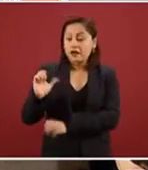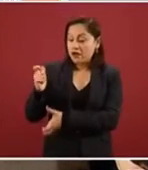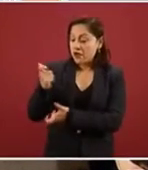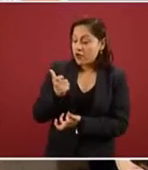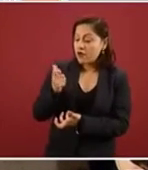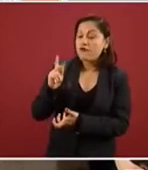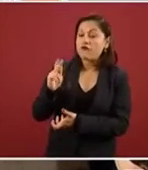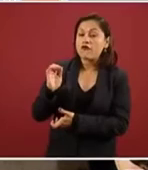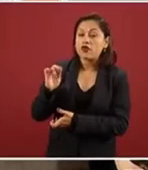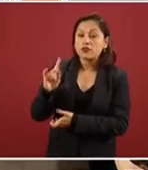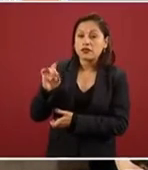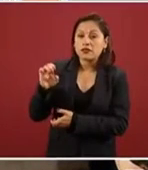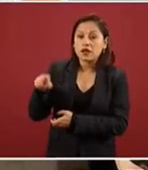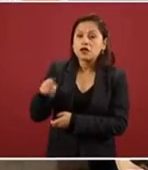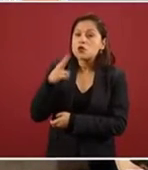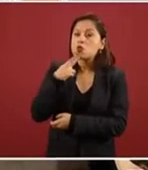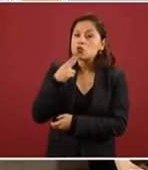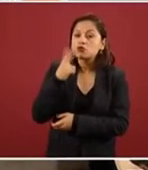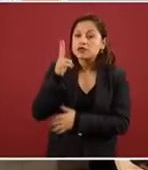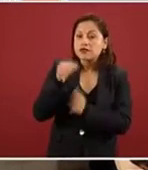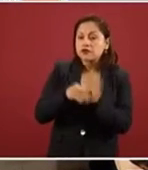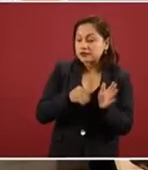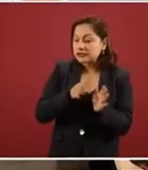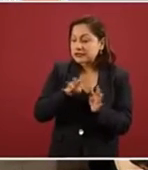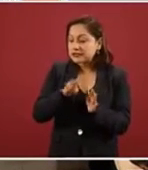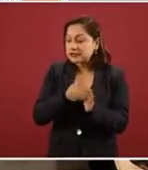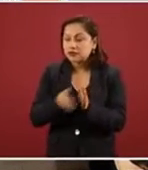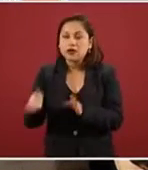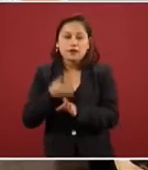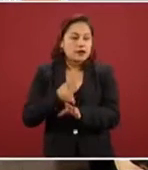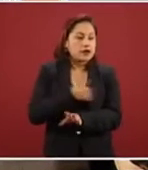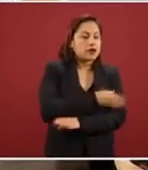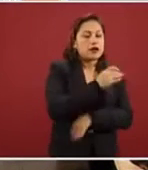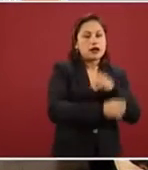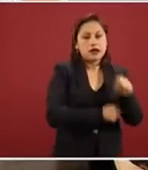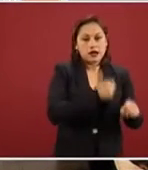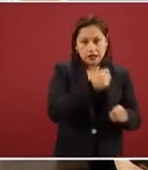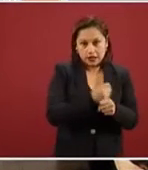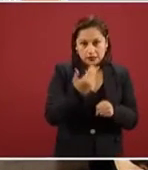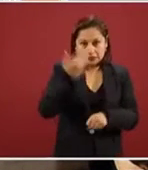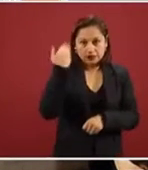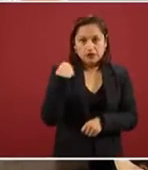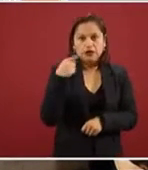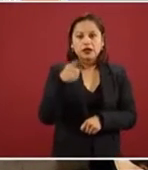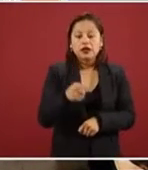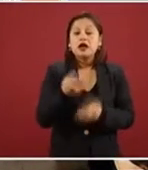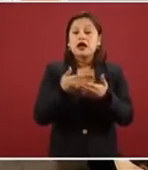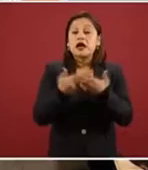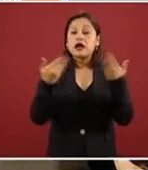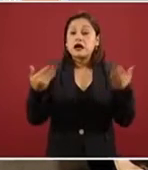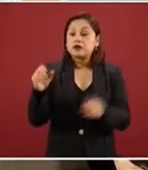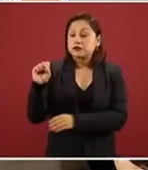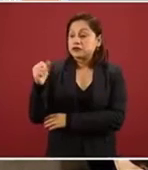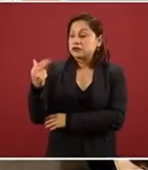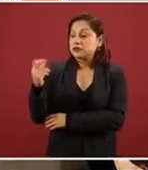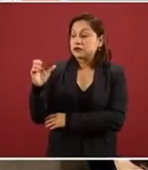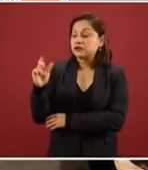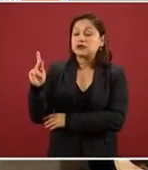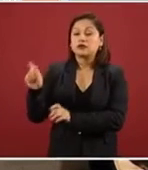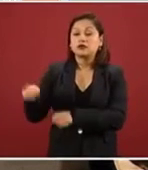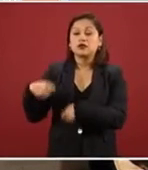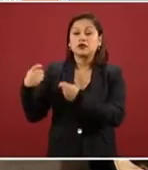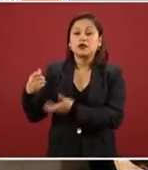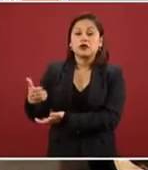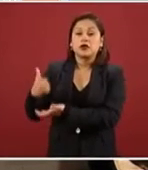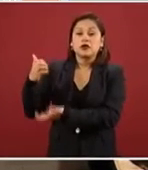contra año. Al día de hoy, lo autorizado por Hacienda para utilización del Fonden son 1.070 millones